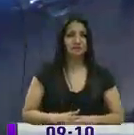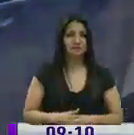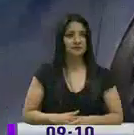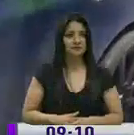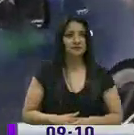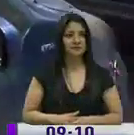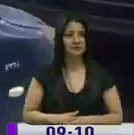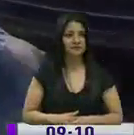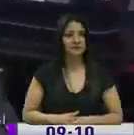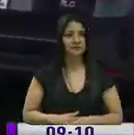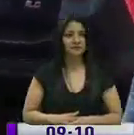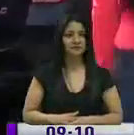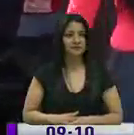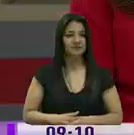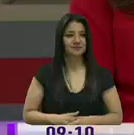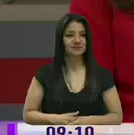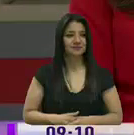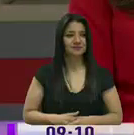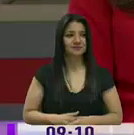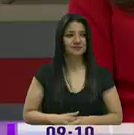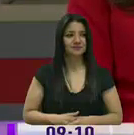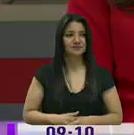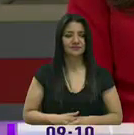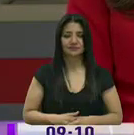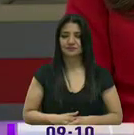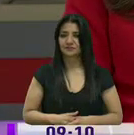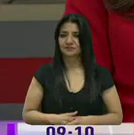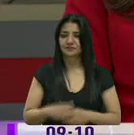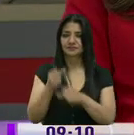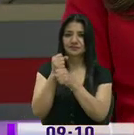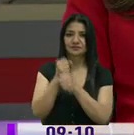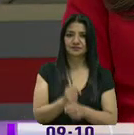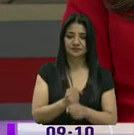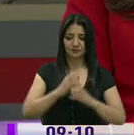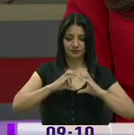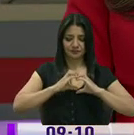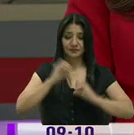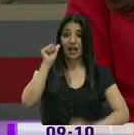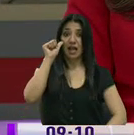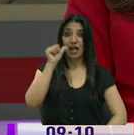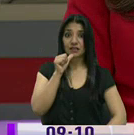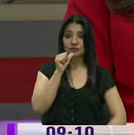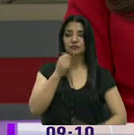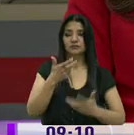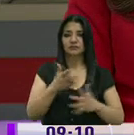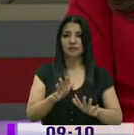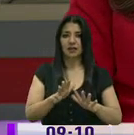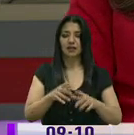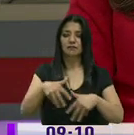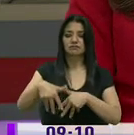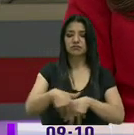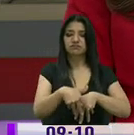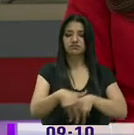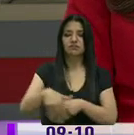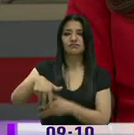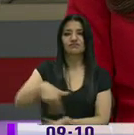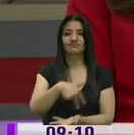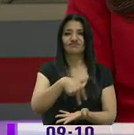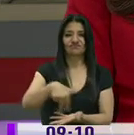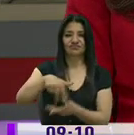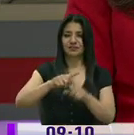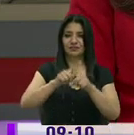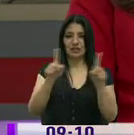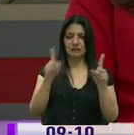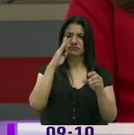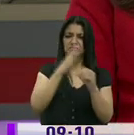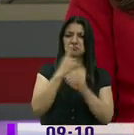darwin altamirano la fundación corazones azules realizó varios facebook en la capital con el objetivo de que la